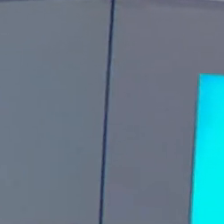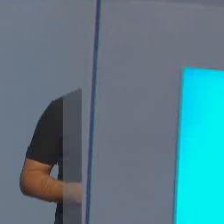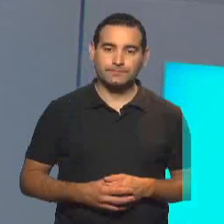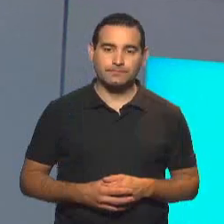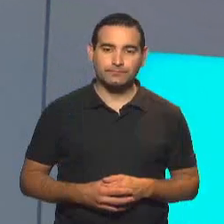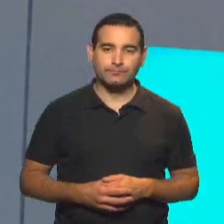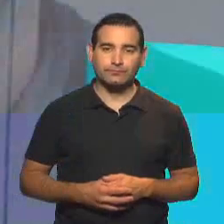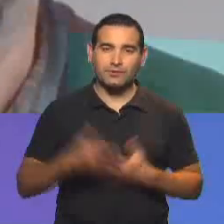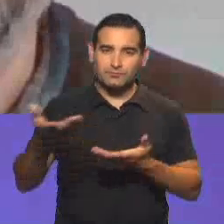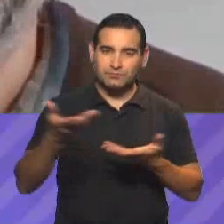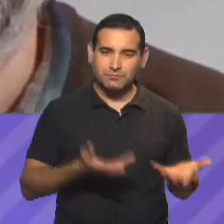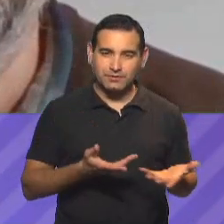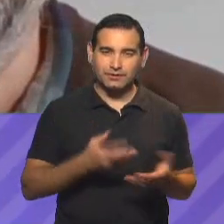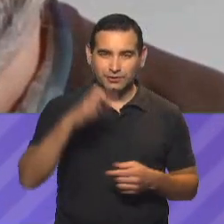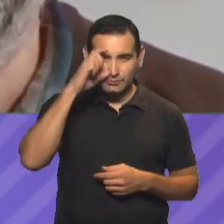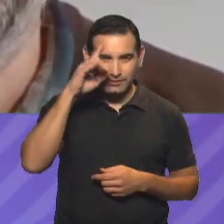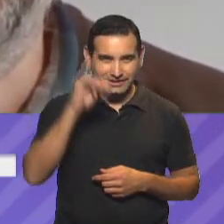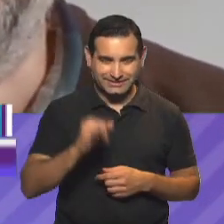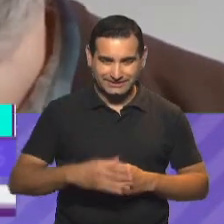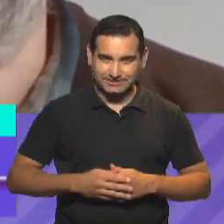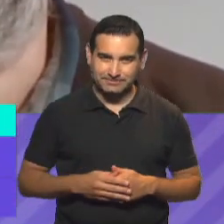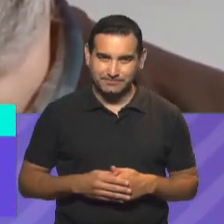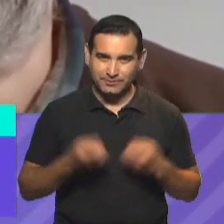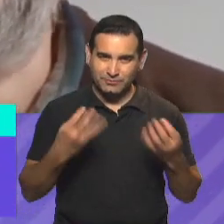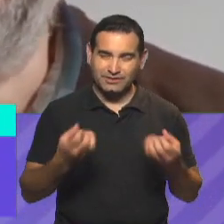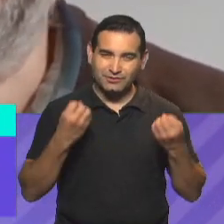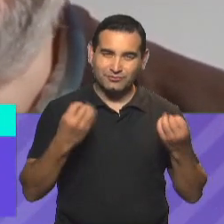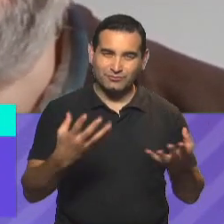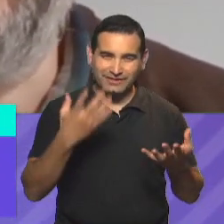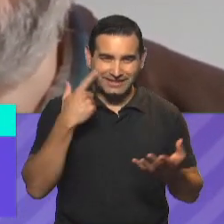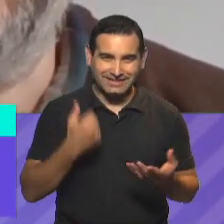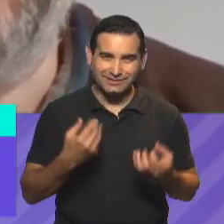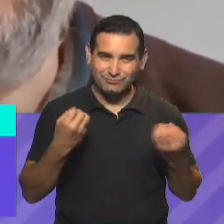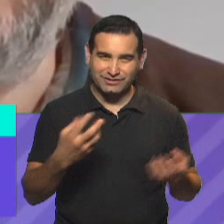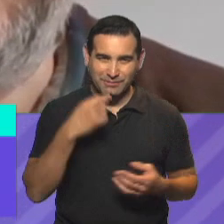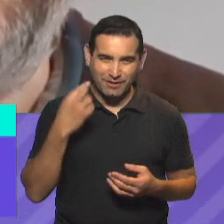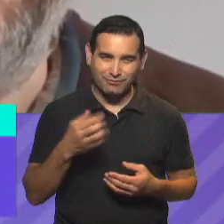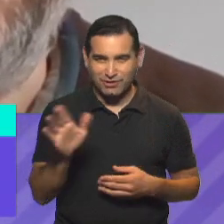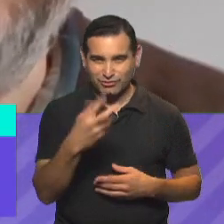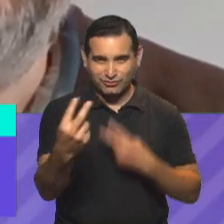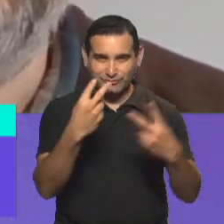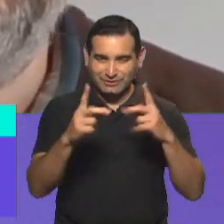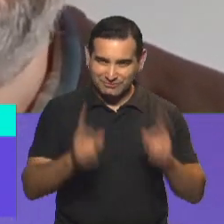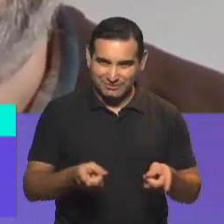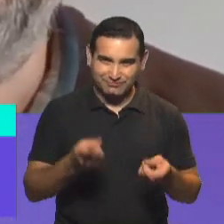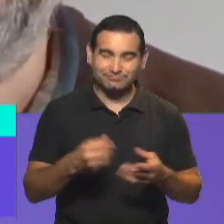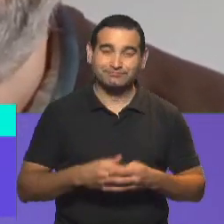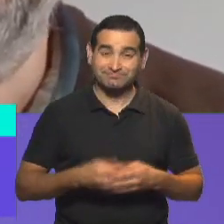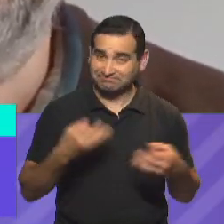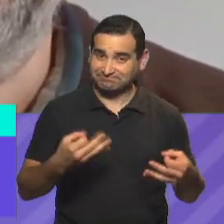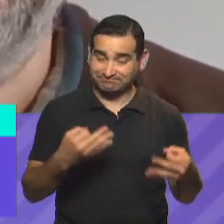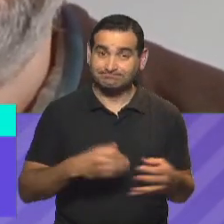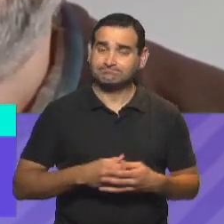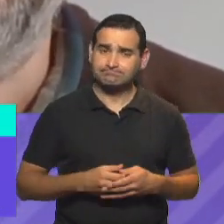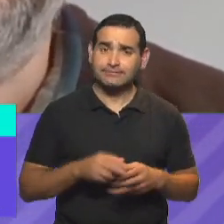Buen día, bienvenido. ¿Cómo estamos? ¿Qué tal? Buen día. ¿Cómo estás, Pablo? Para toda la audiencia también. ¿Todo bien? Bien, muy bien. Bueno,